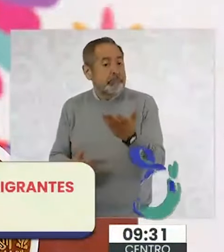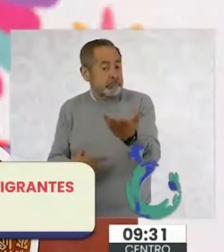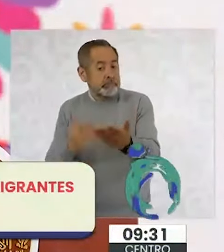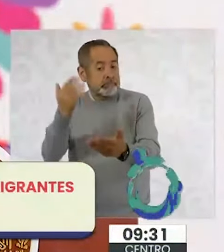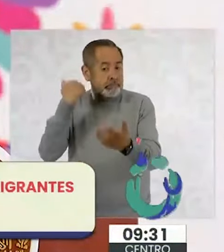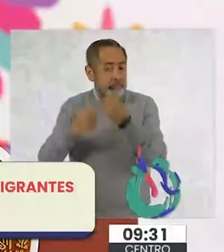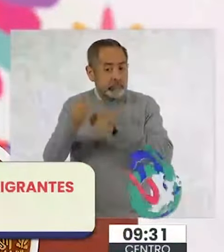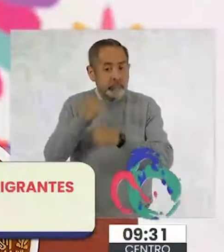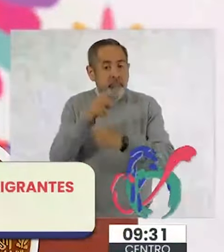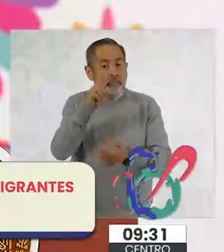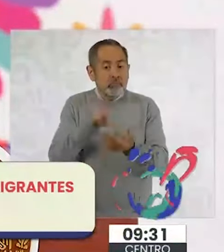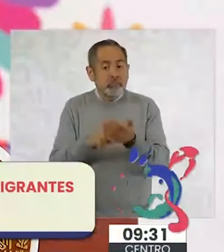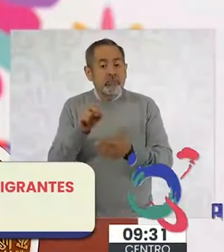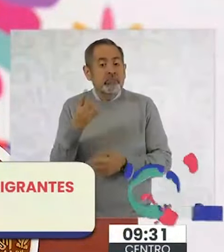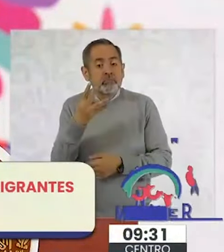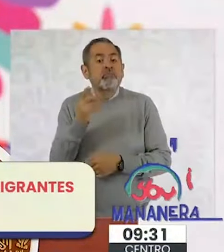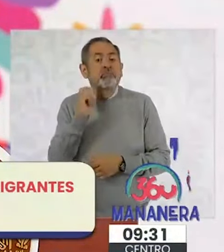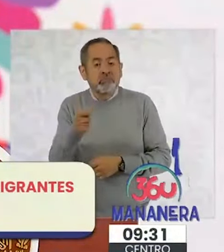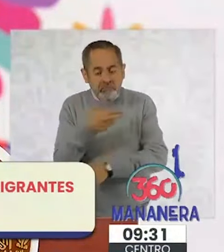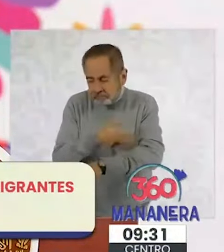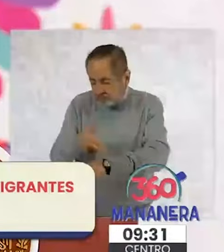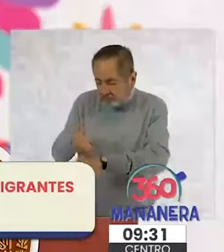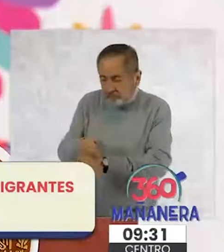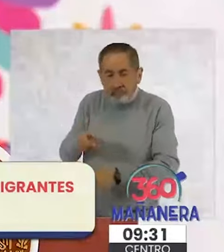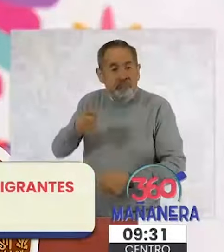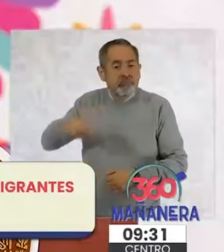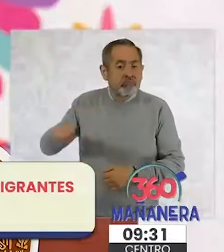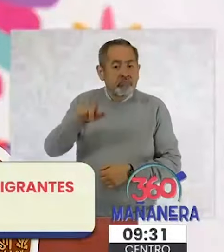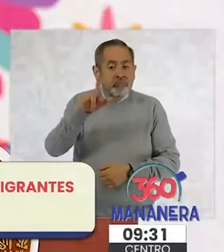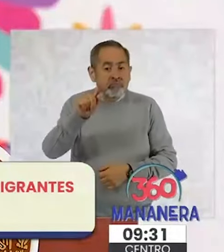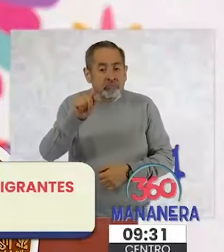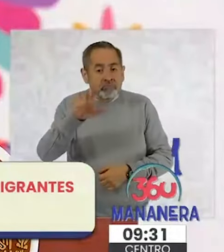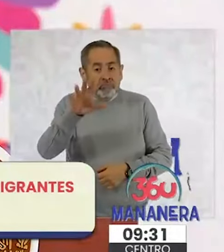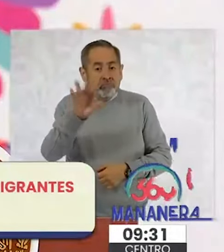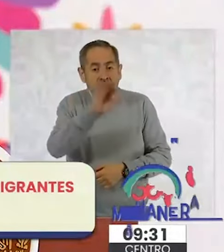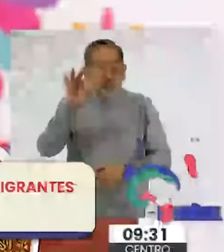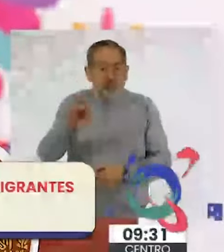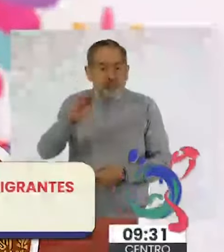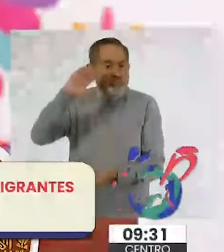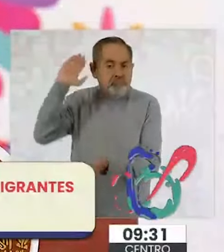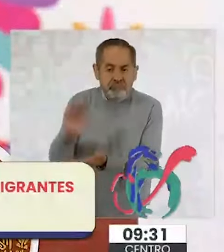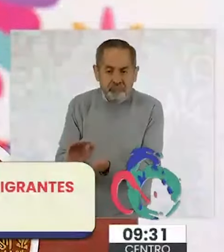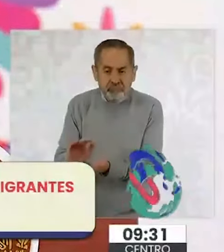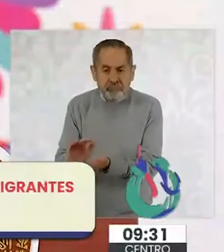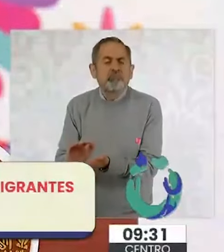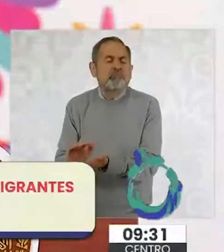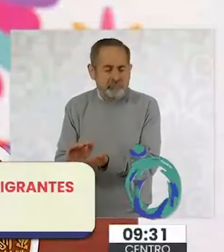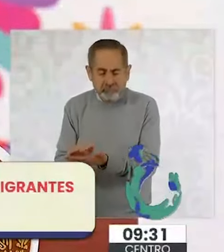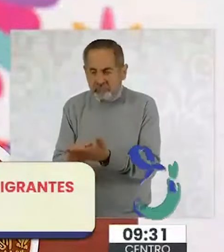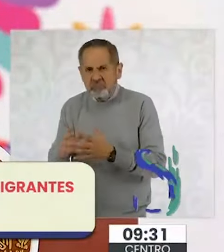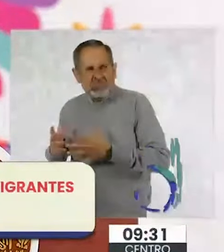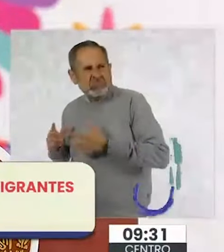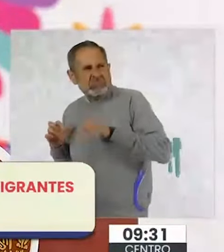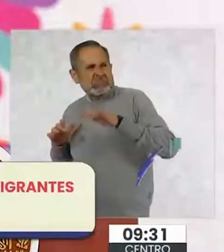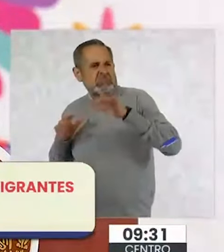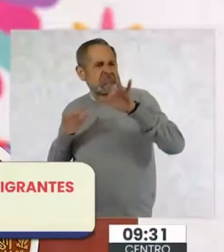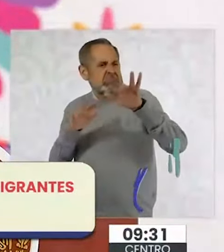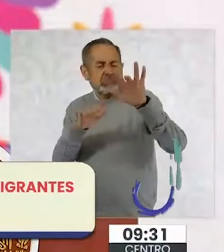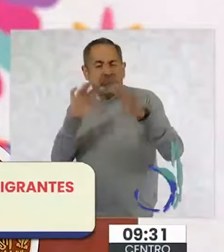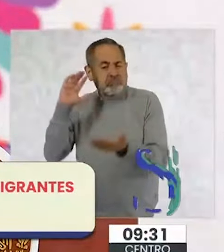disminución de 75 por de la llegada de inmigrantes a la frontera